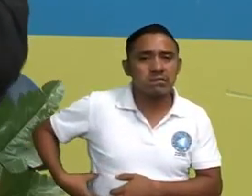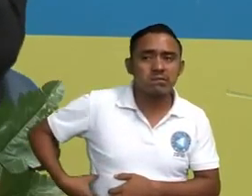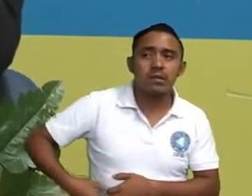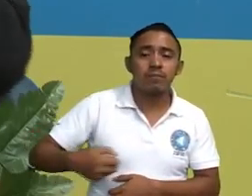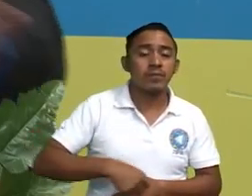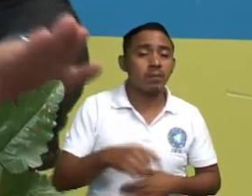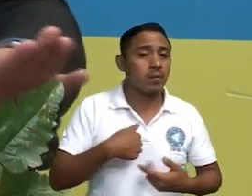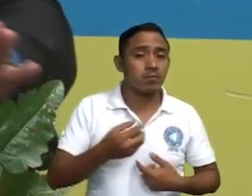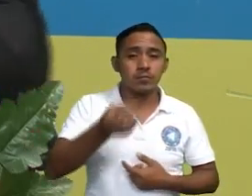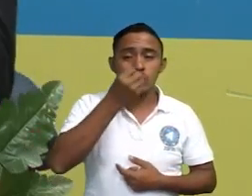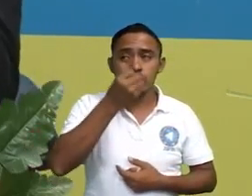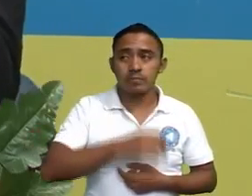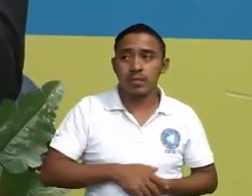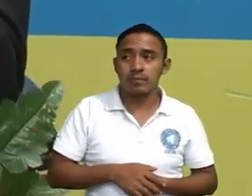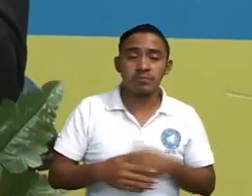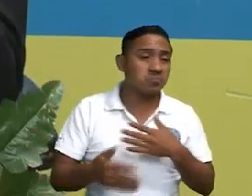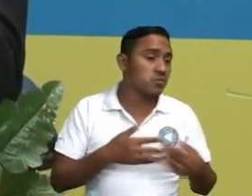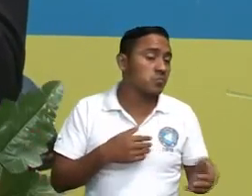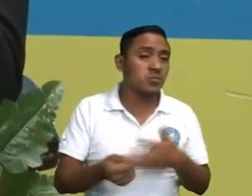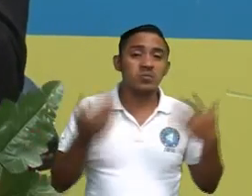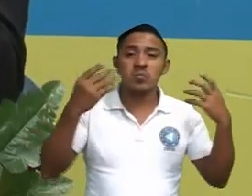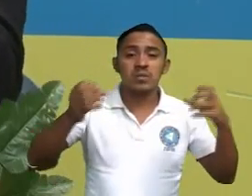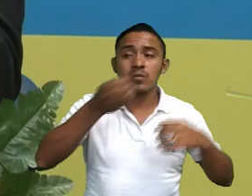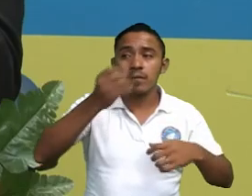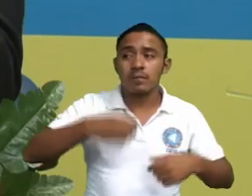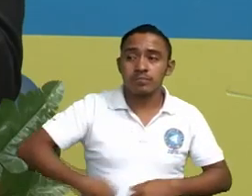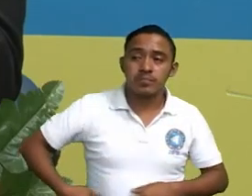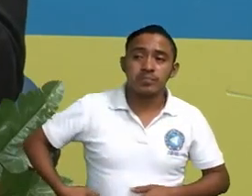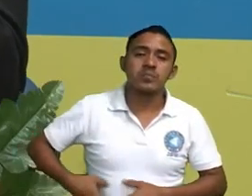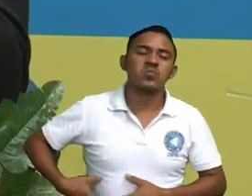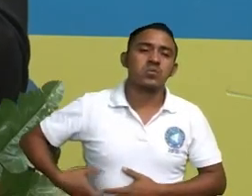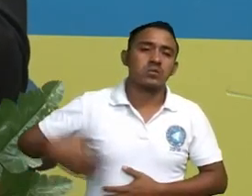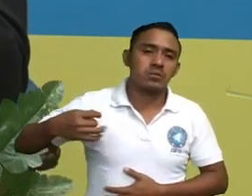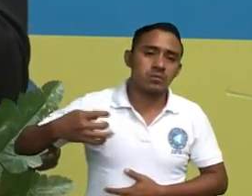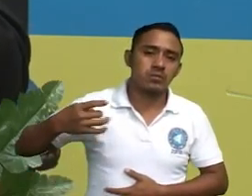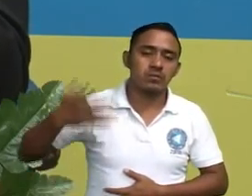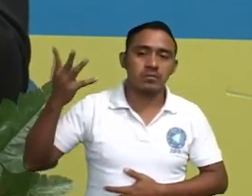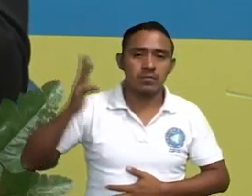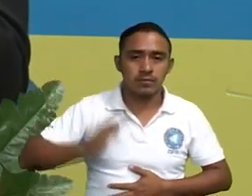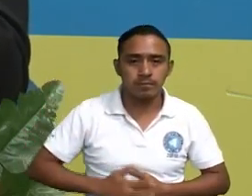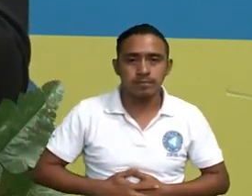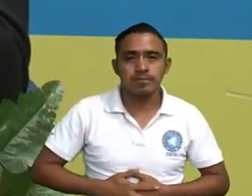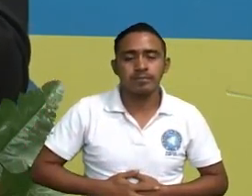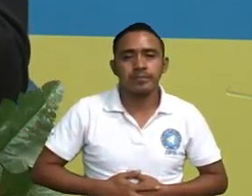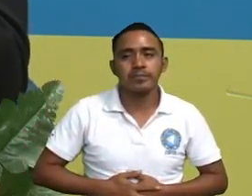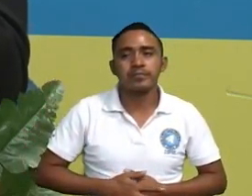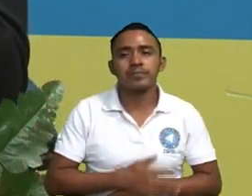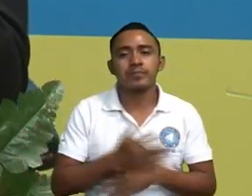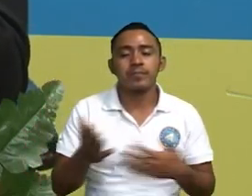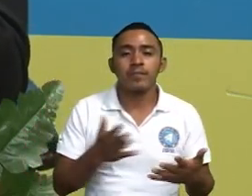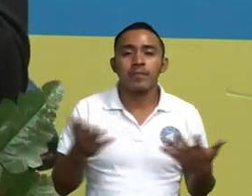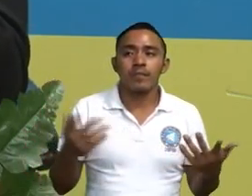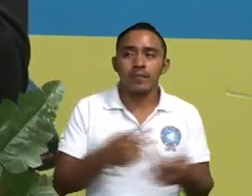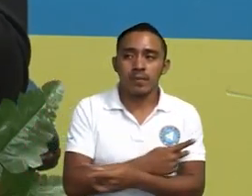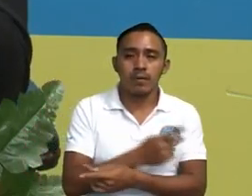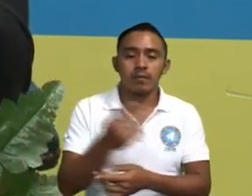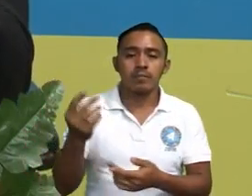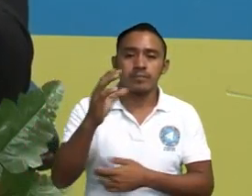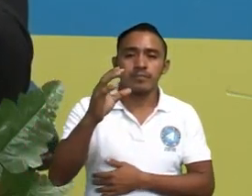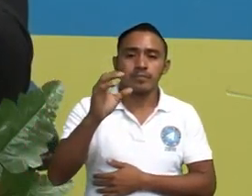coma, ahora sí que independientemente de lo que coma, le va a presentar el dolor. Y la más temida de todas, que es